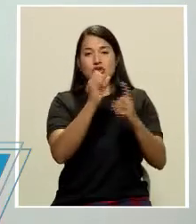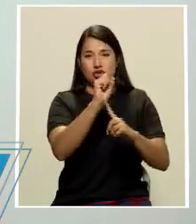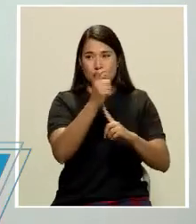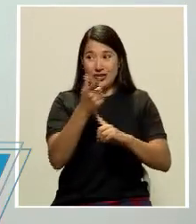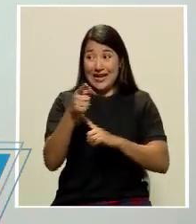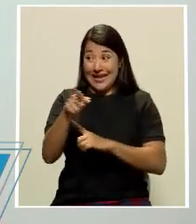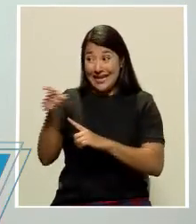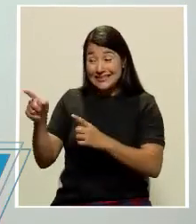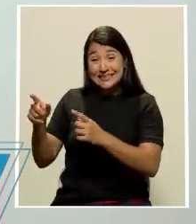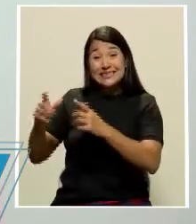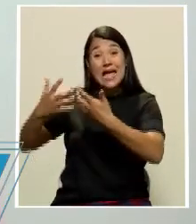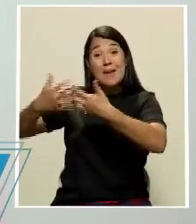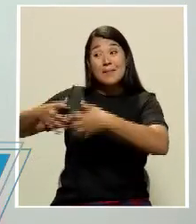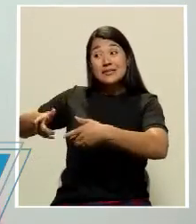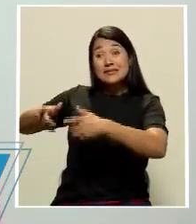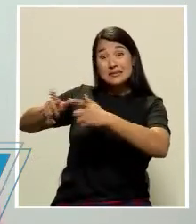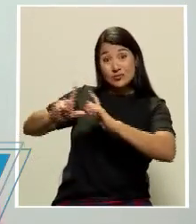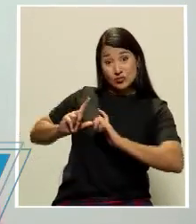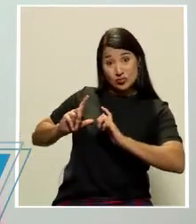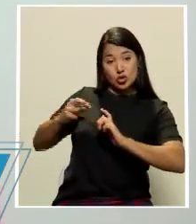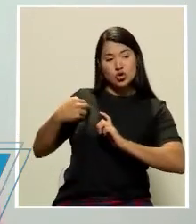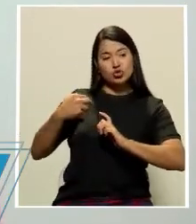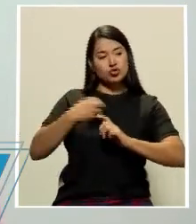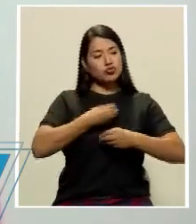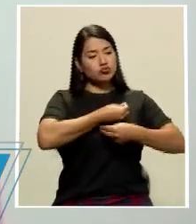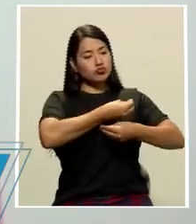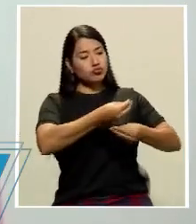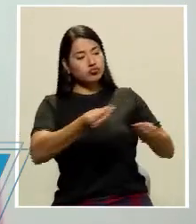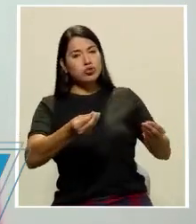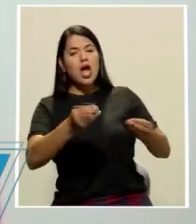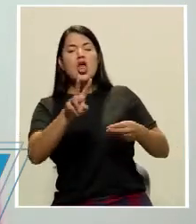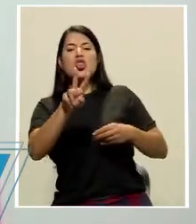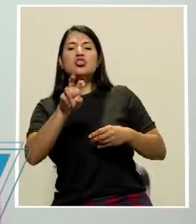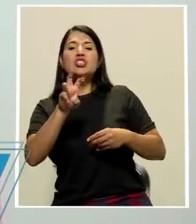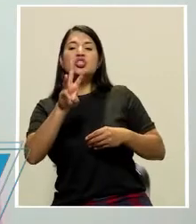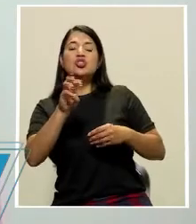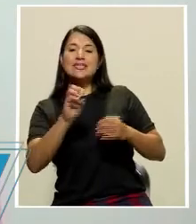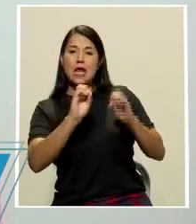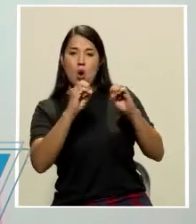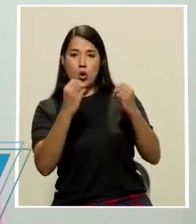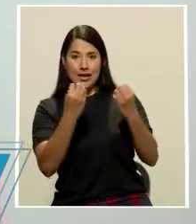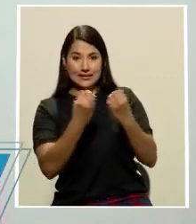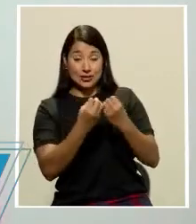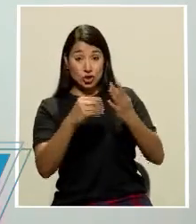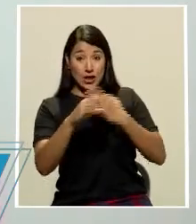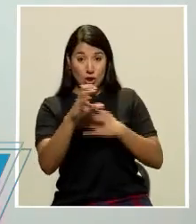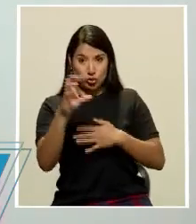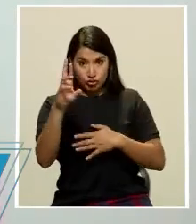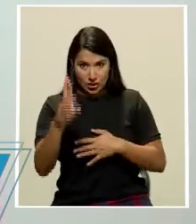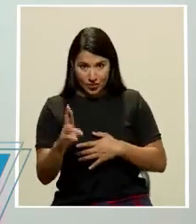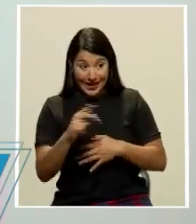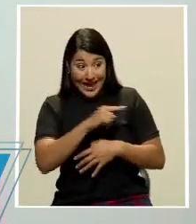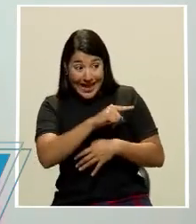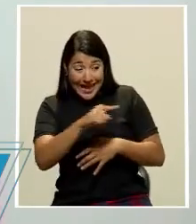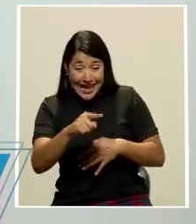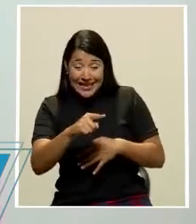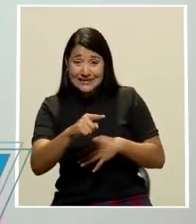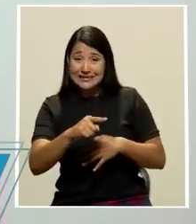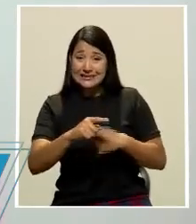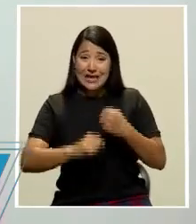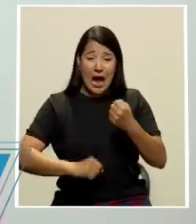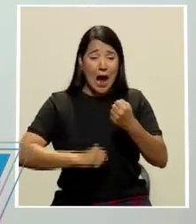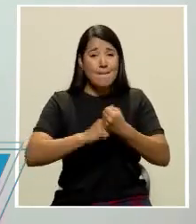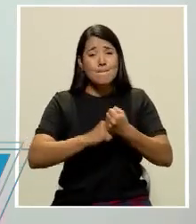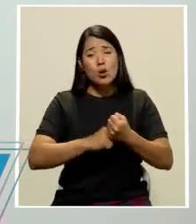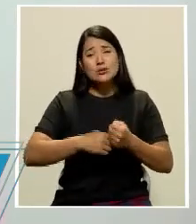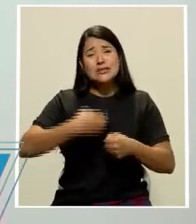están ubicadas en 57 cantones en Costa Rica y que a su vez apoyan todos los días con donaciones